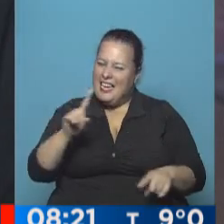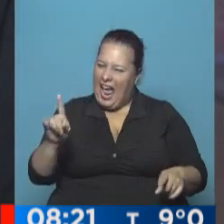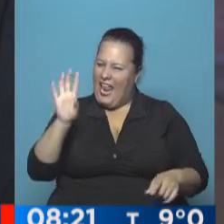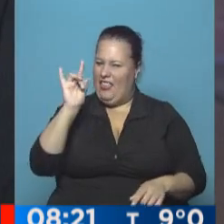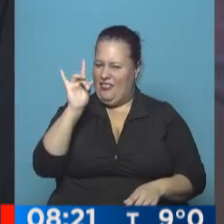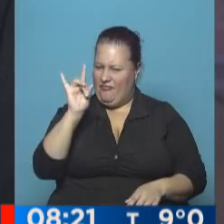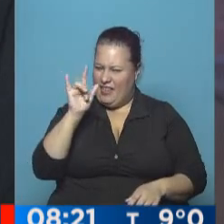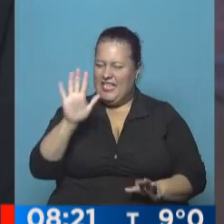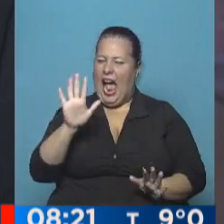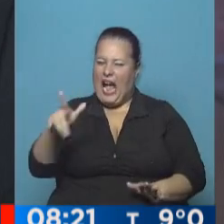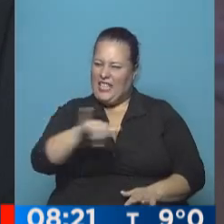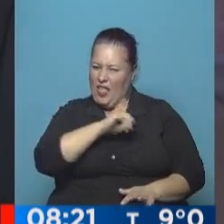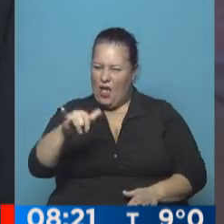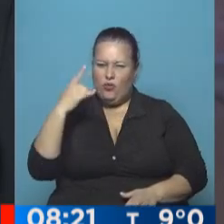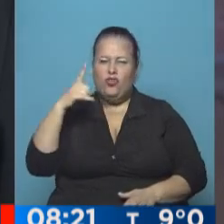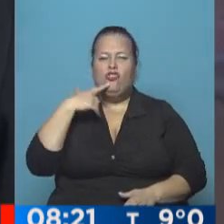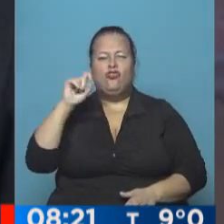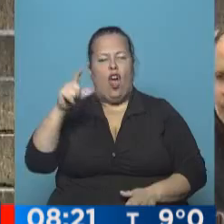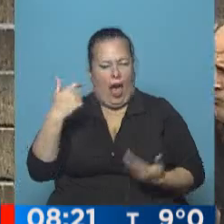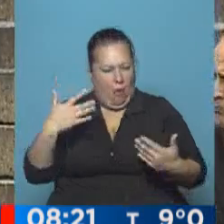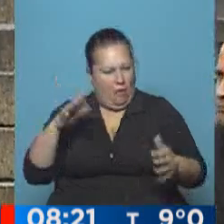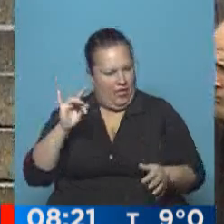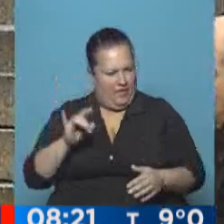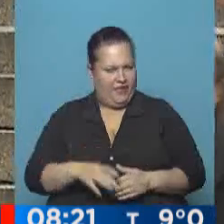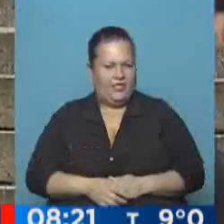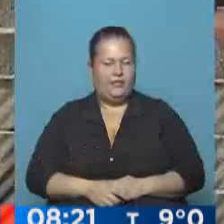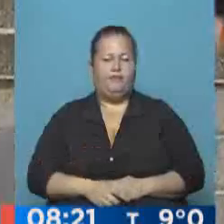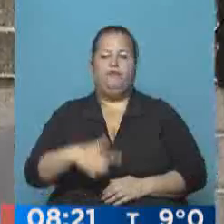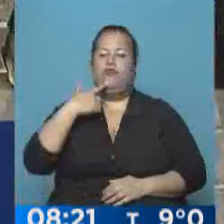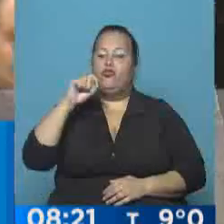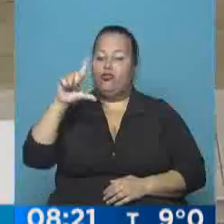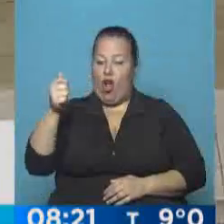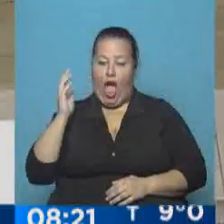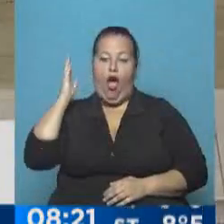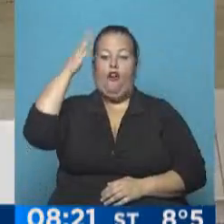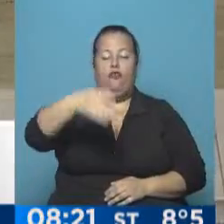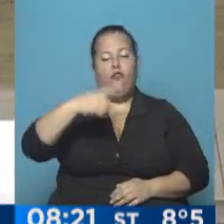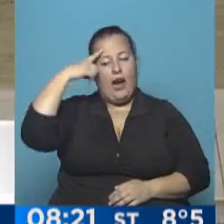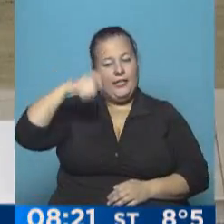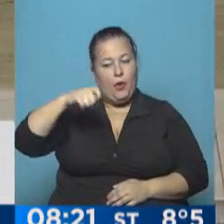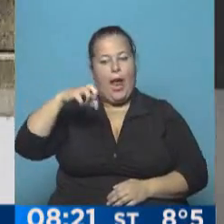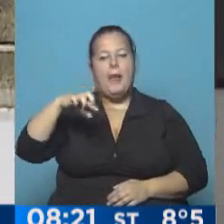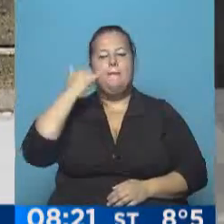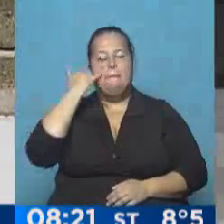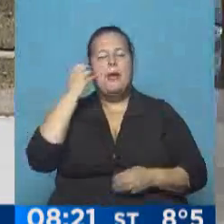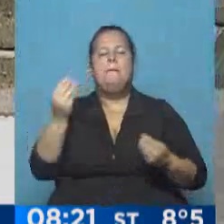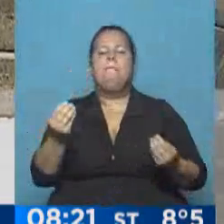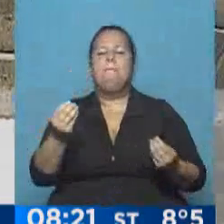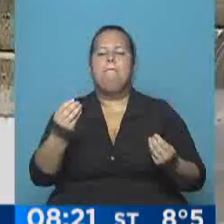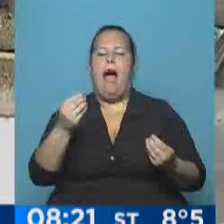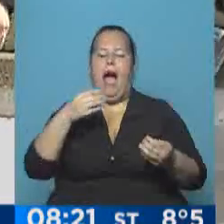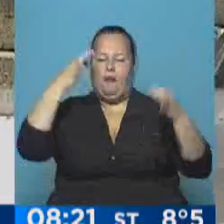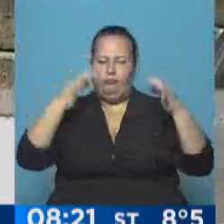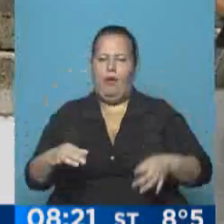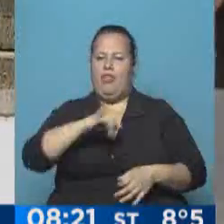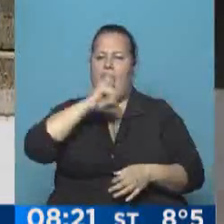raro que algo como lo que denunció Solá pueda ocurrir. Solá, quien se apersonó a los tribunales de Comodoro Py para formalizar su